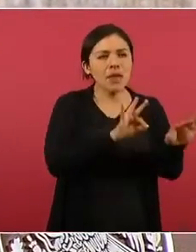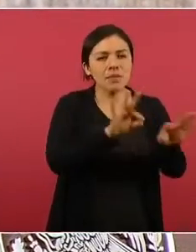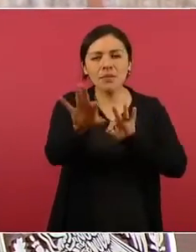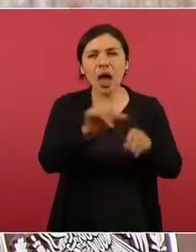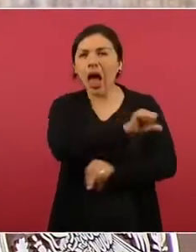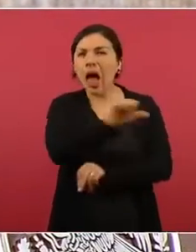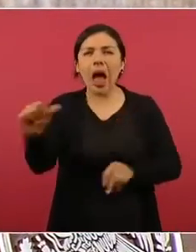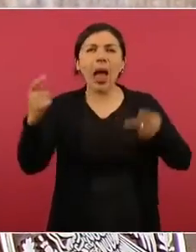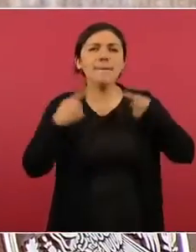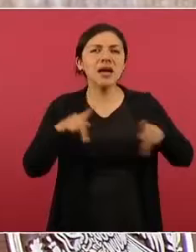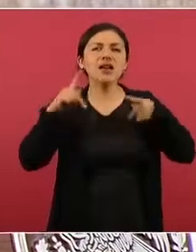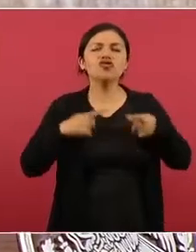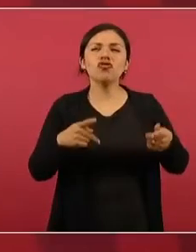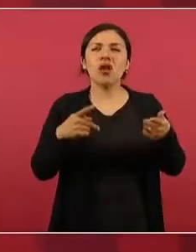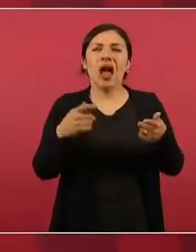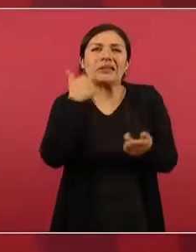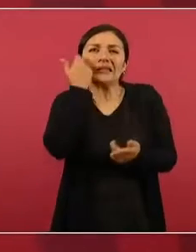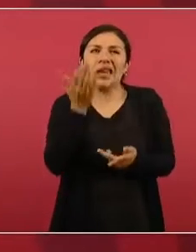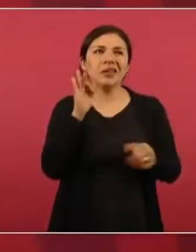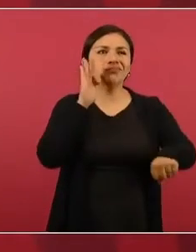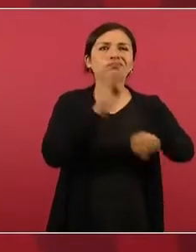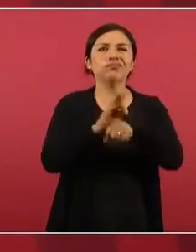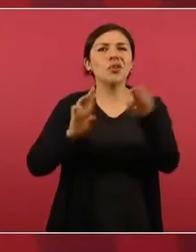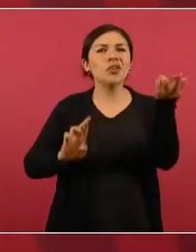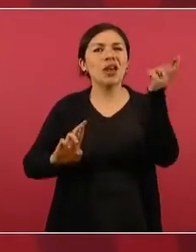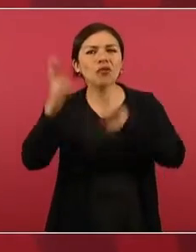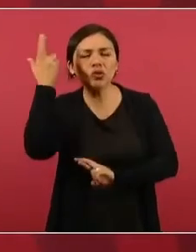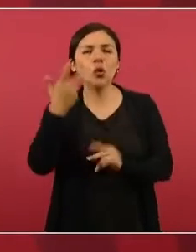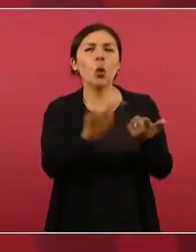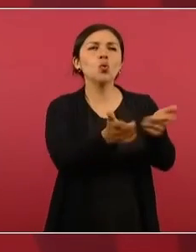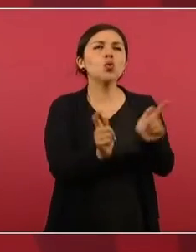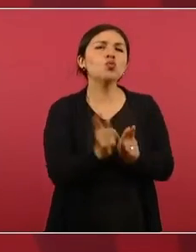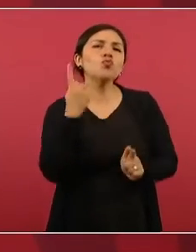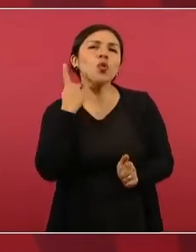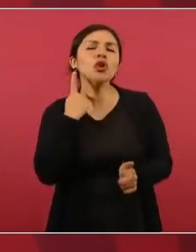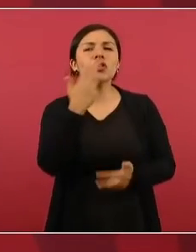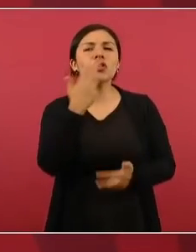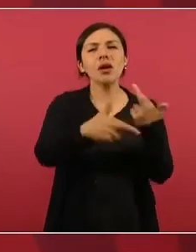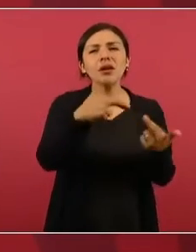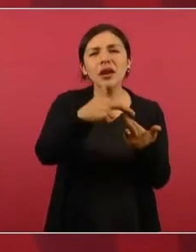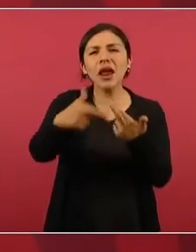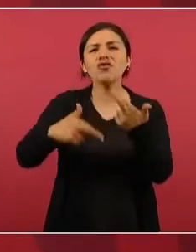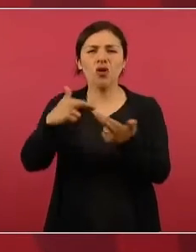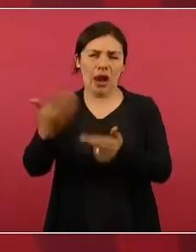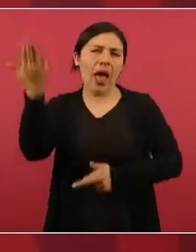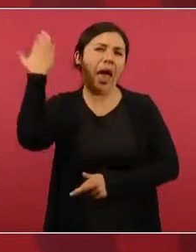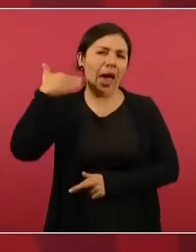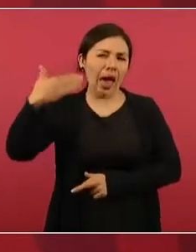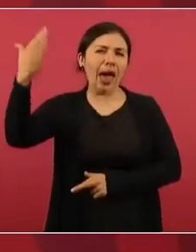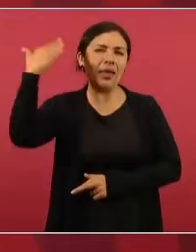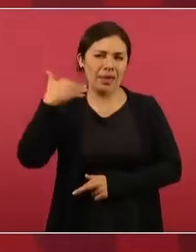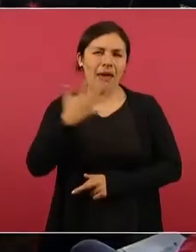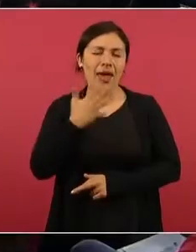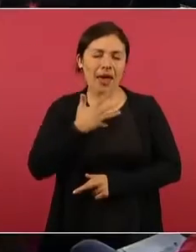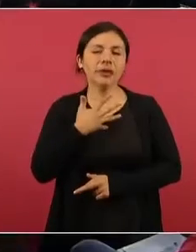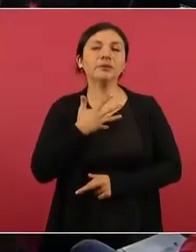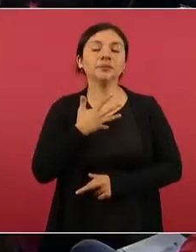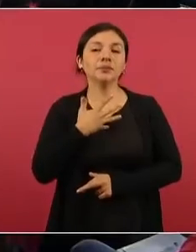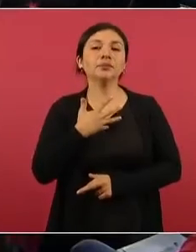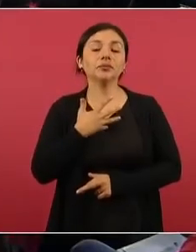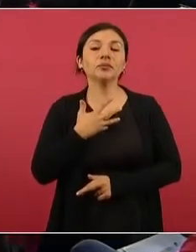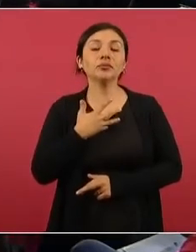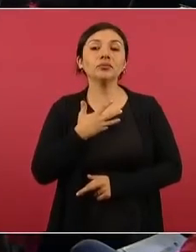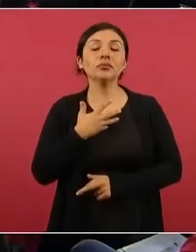fuerzas revolucionarias, partidos regionales que existían y crear un partido